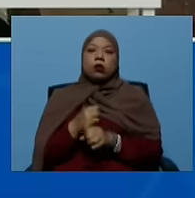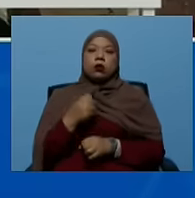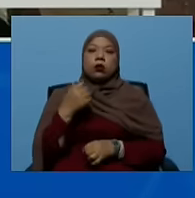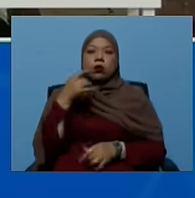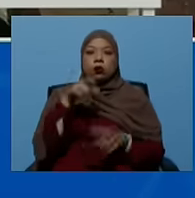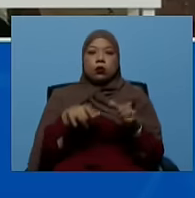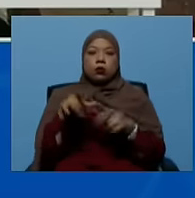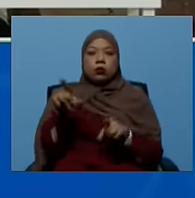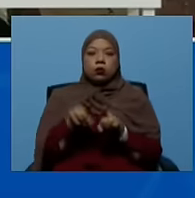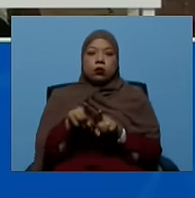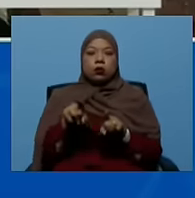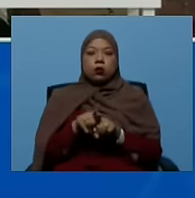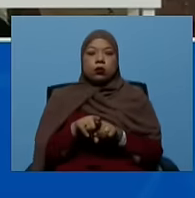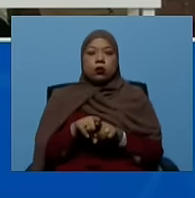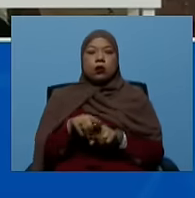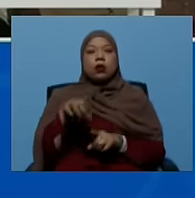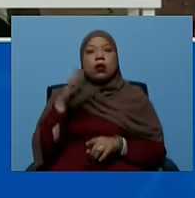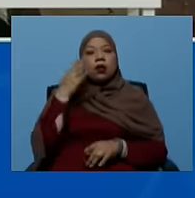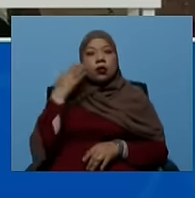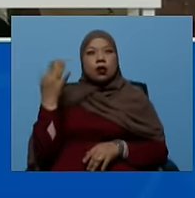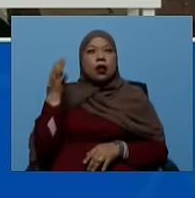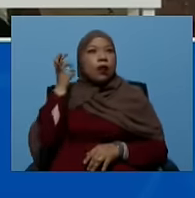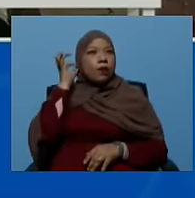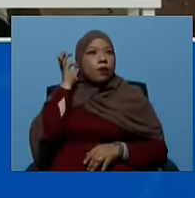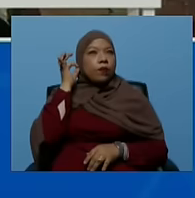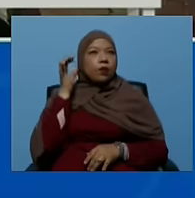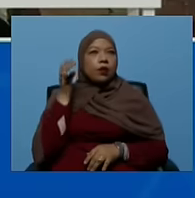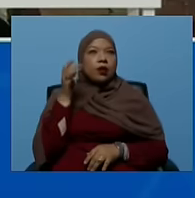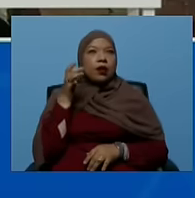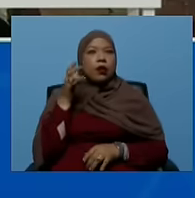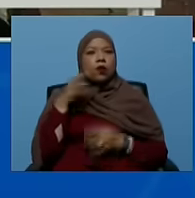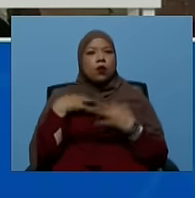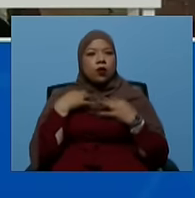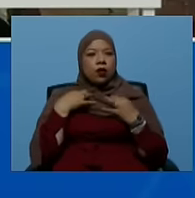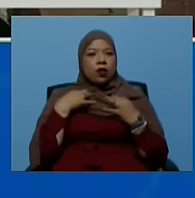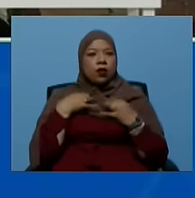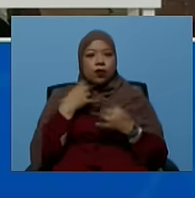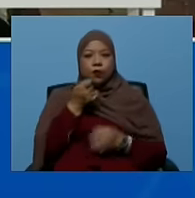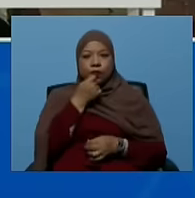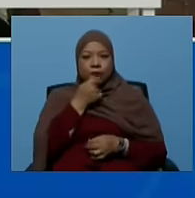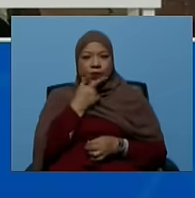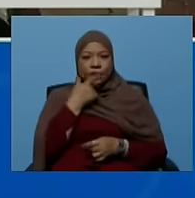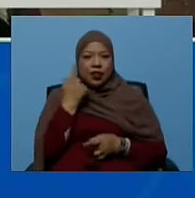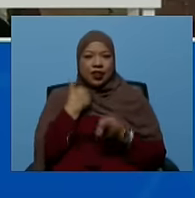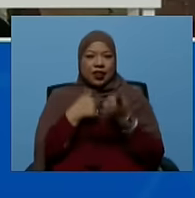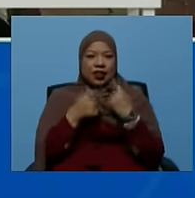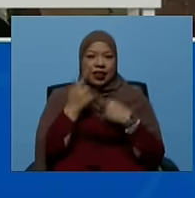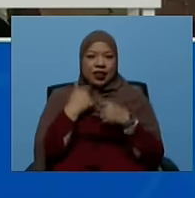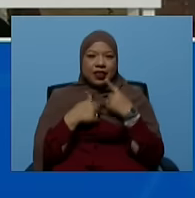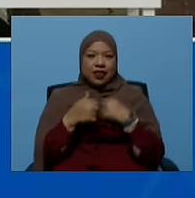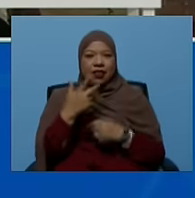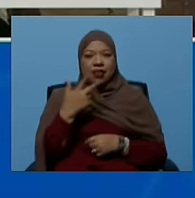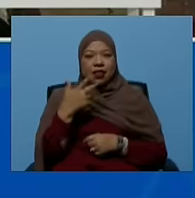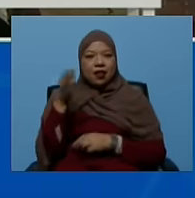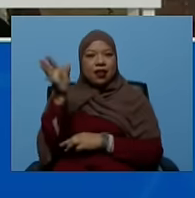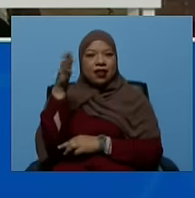aray Zambrano iz aray adelante qué camisa tan bonita En ese tricolor adelante